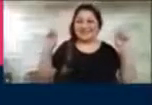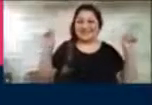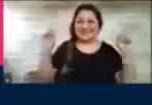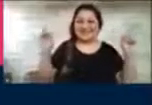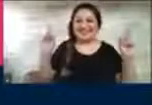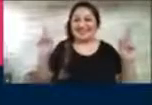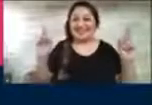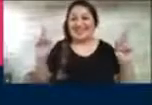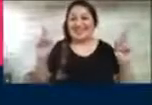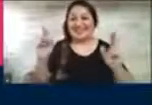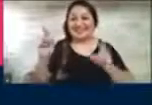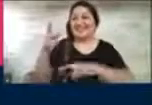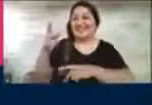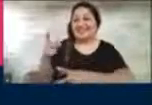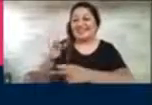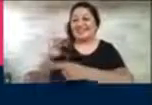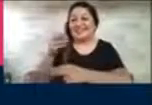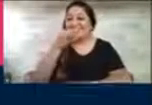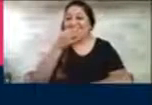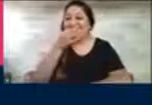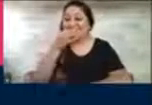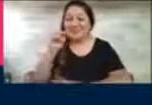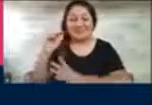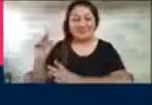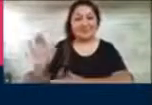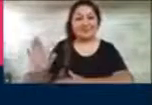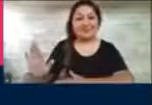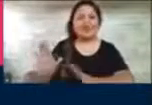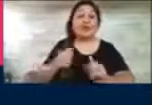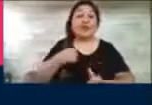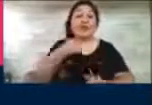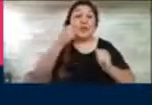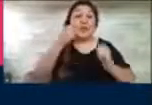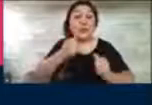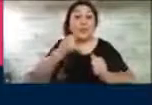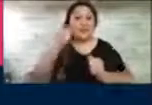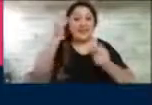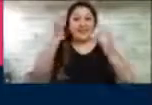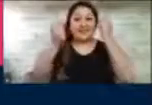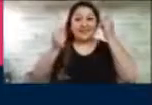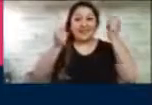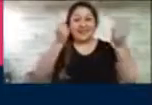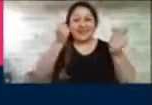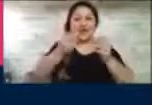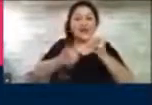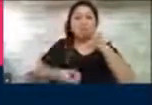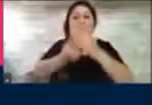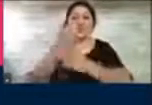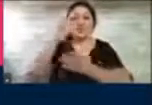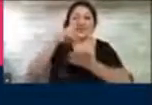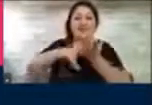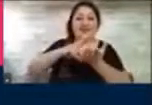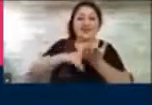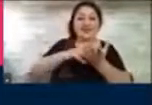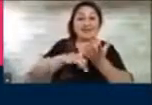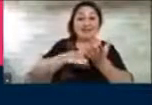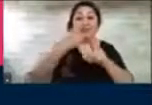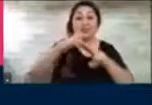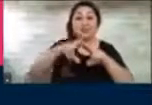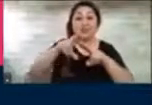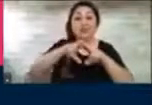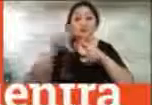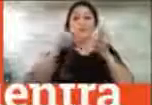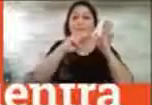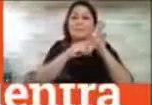pasto sino de importar pero uno podría crear nuevas como realidades y solucionar problemáticas